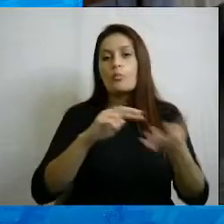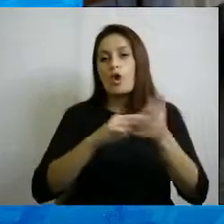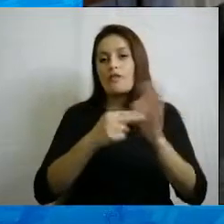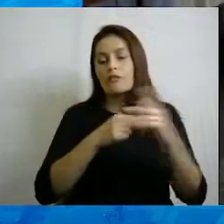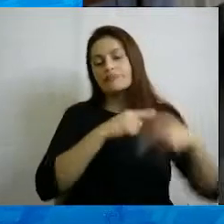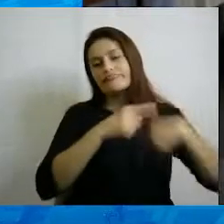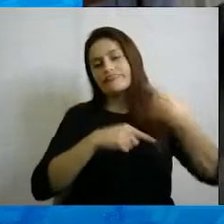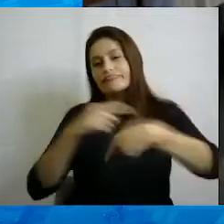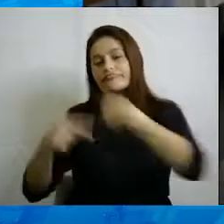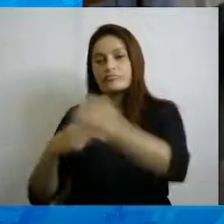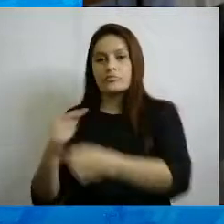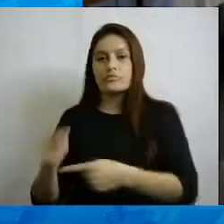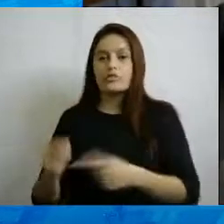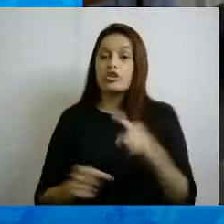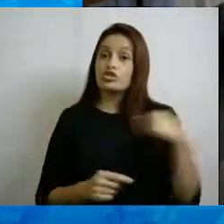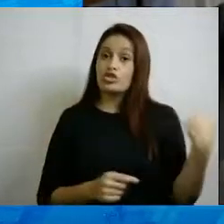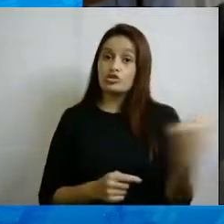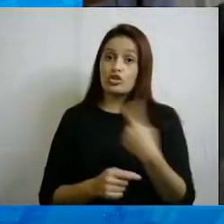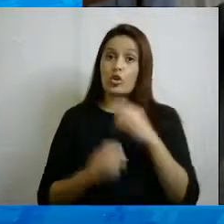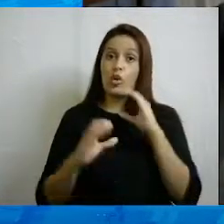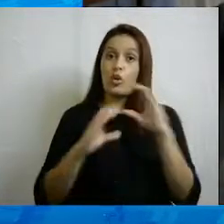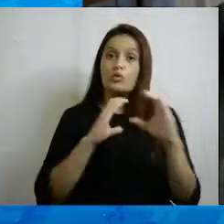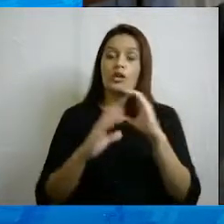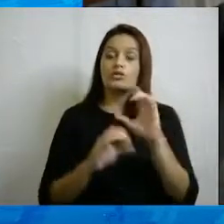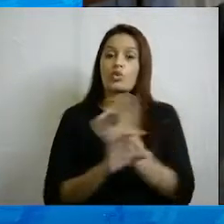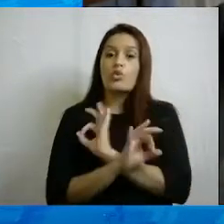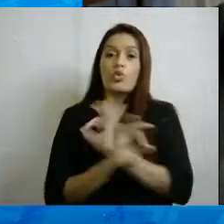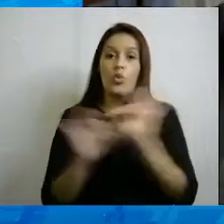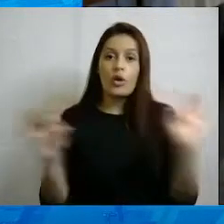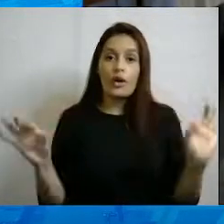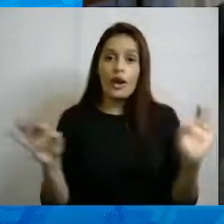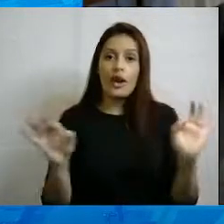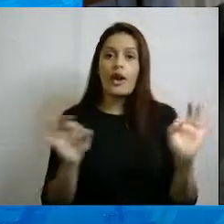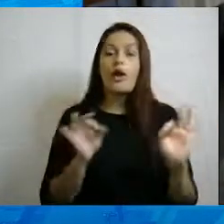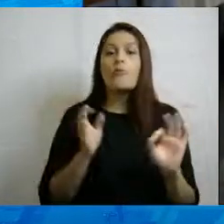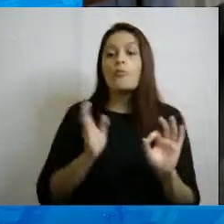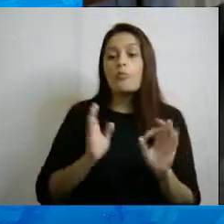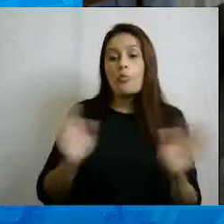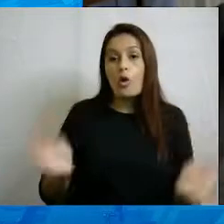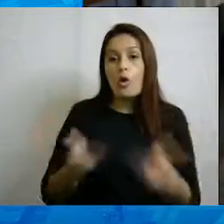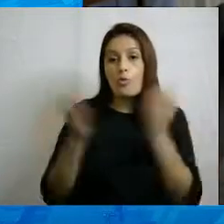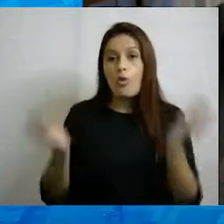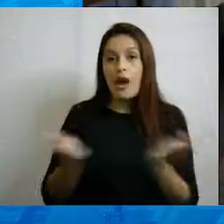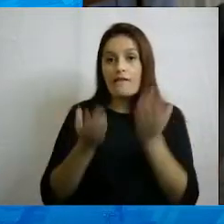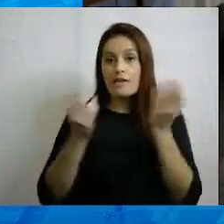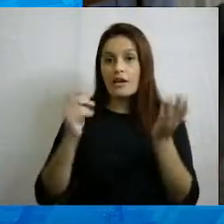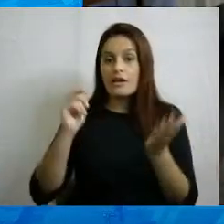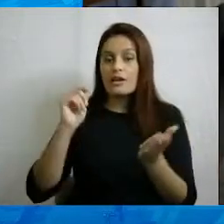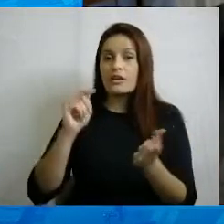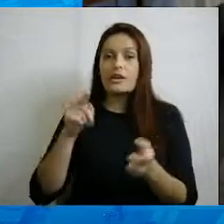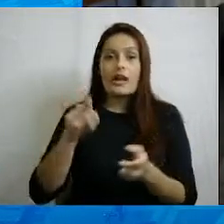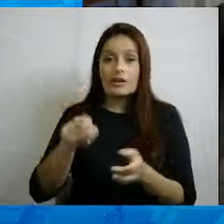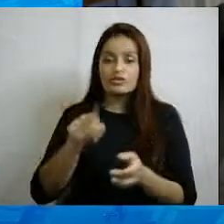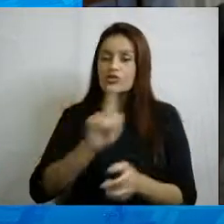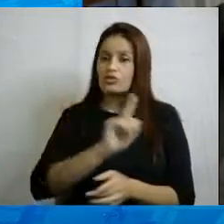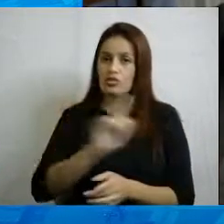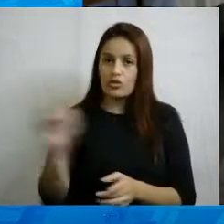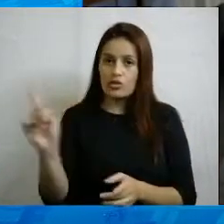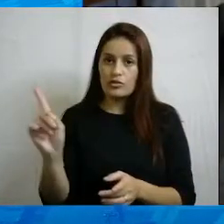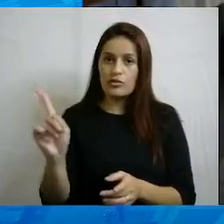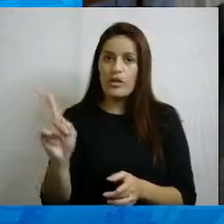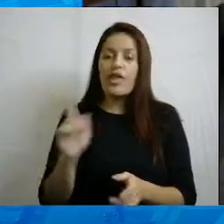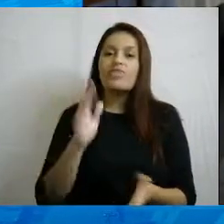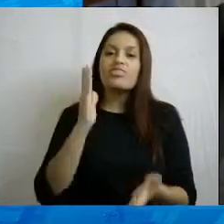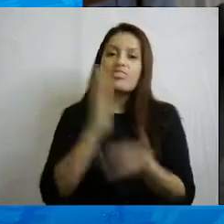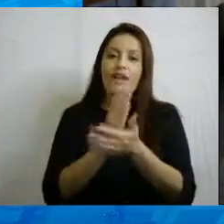ningún caso nuestra comunicación ha sido el seguir promoviendo ese tipo de prácticas. Son prácticas que deben